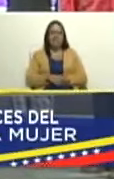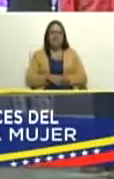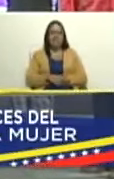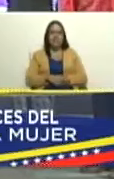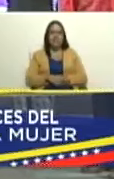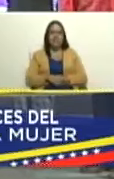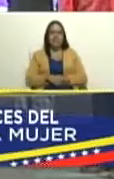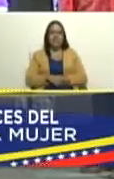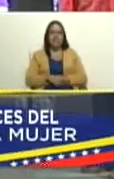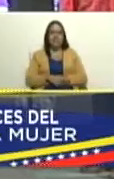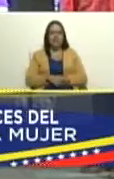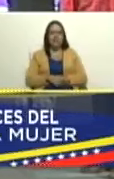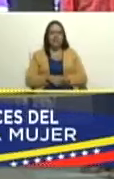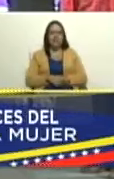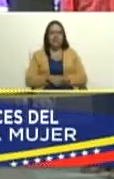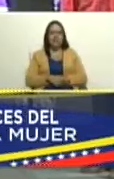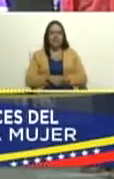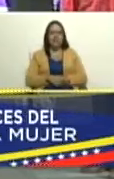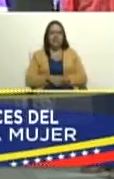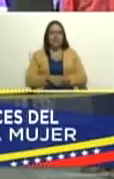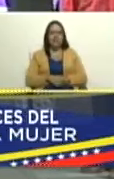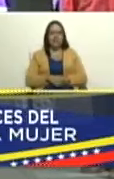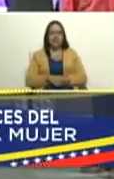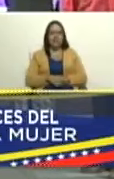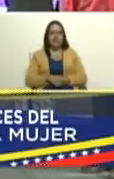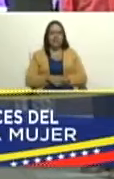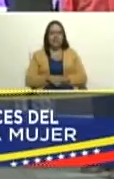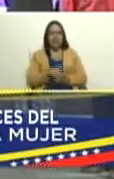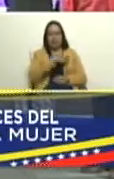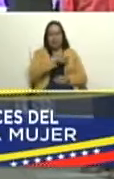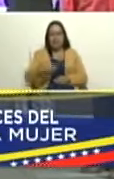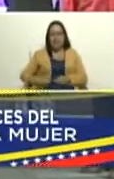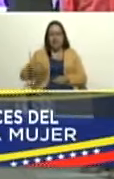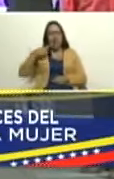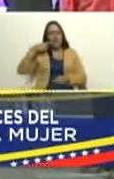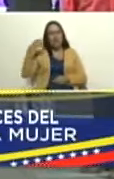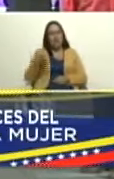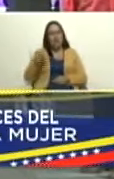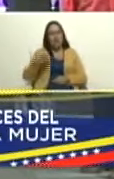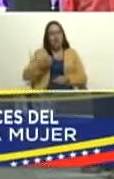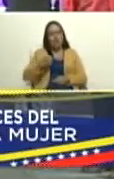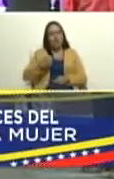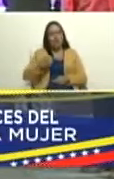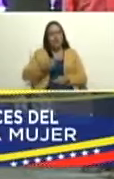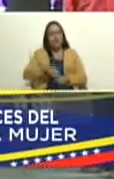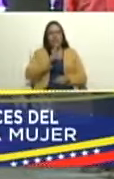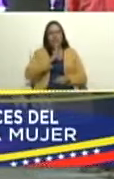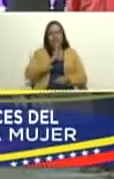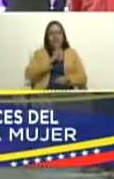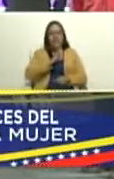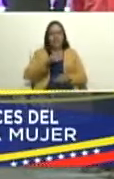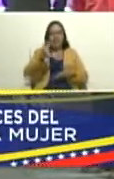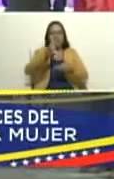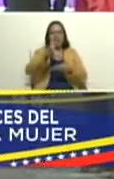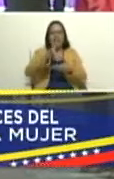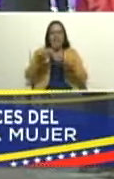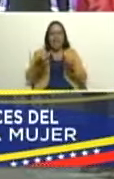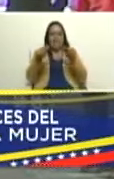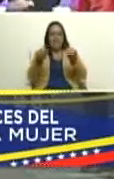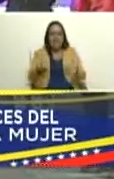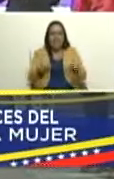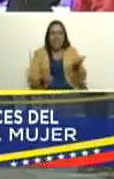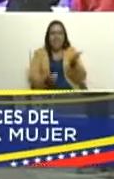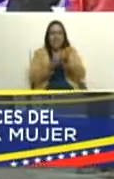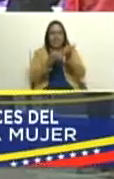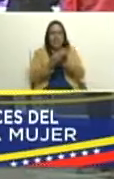Bueno. El presidente Galán del Banco Bicentenario, entonces. Entregamos el crédito